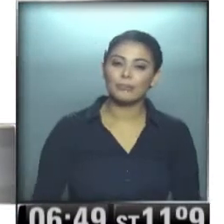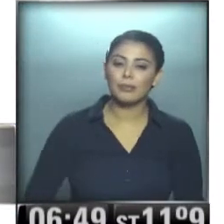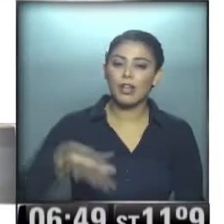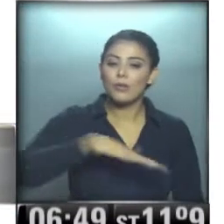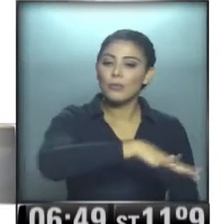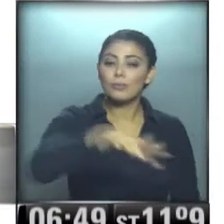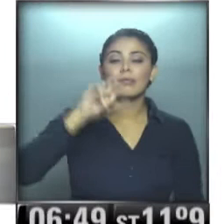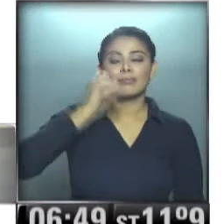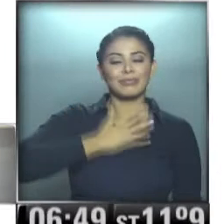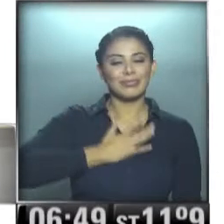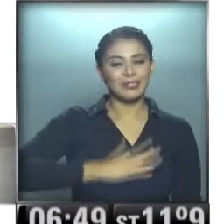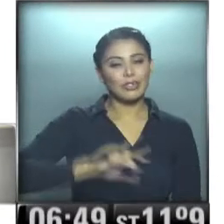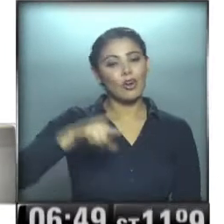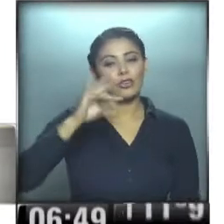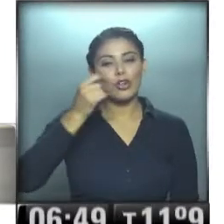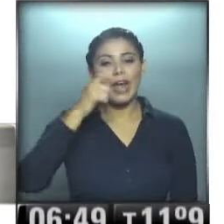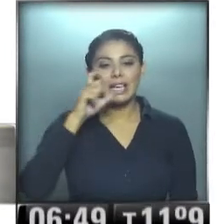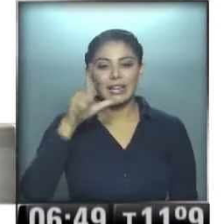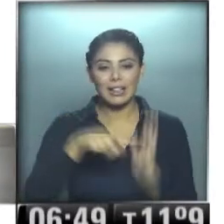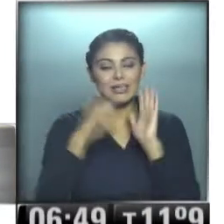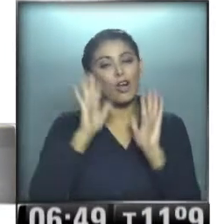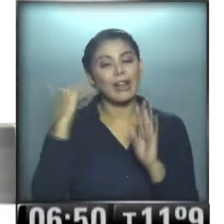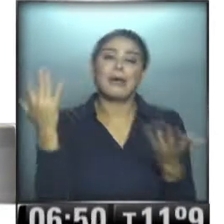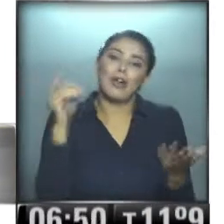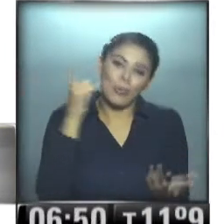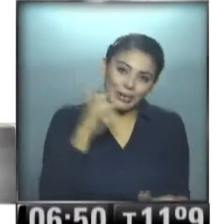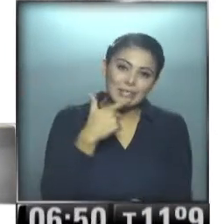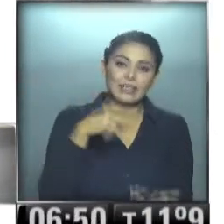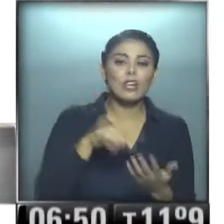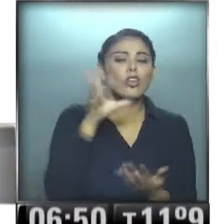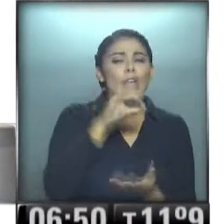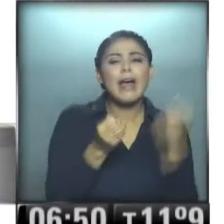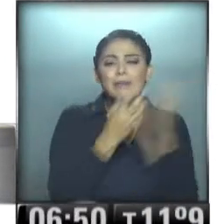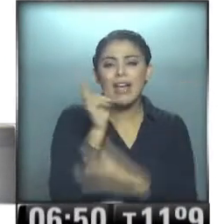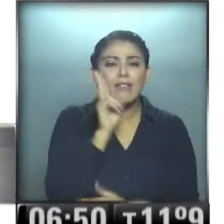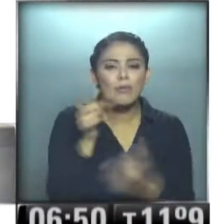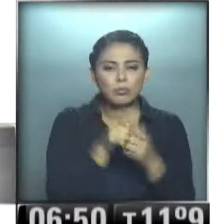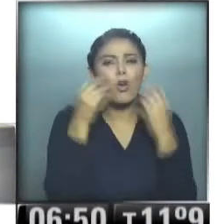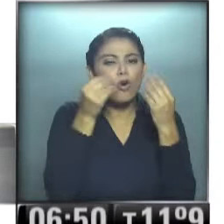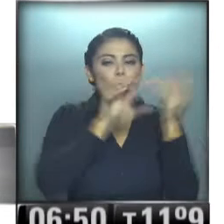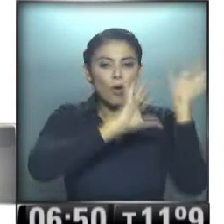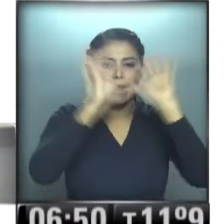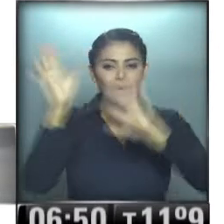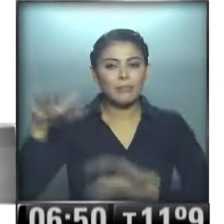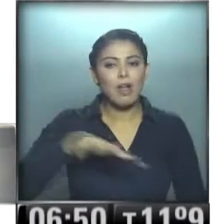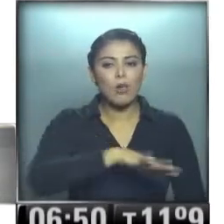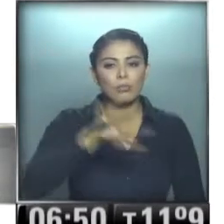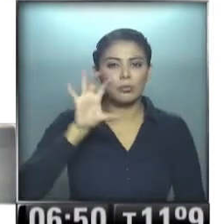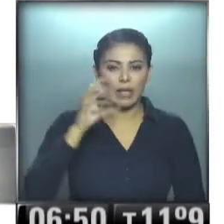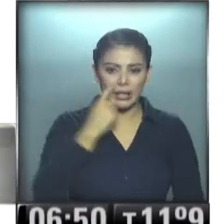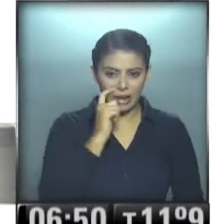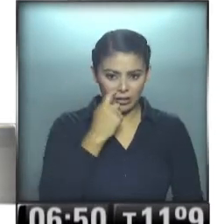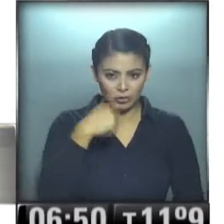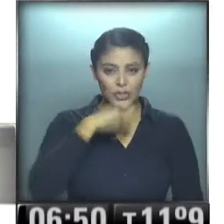muy apacible el de Facu. Daniel Monzón, hola Nadia. Bueno, hola Lucas, buen día, todas las mañanas te veo. ¿Cómo va a estar el tiempo para la zona de Entre Ríos?